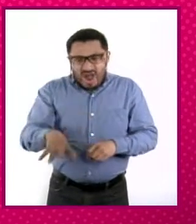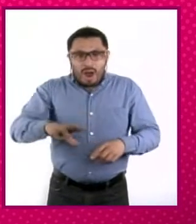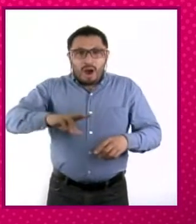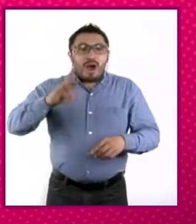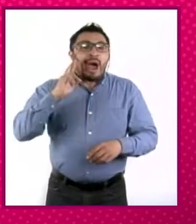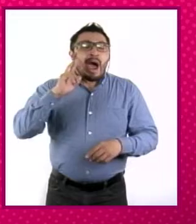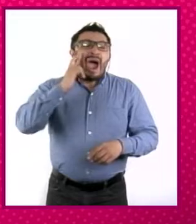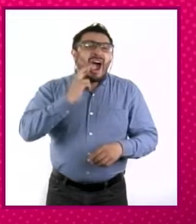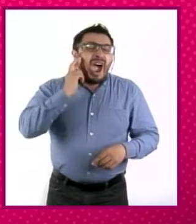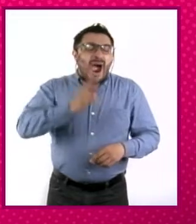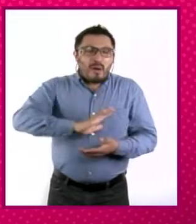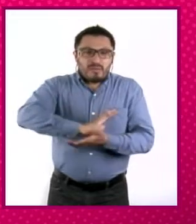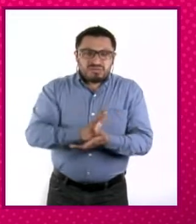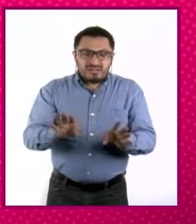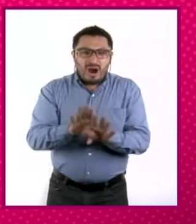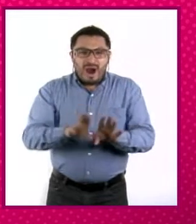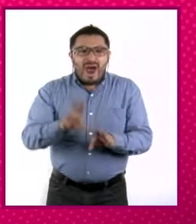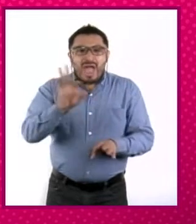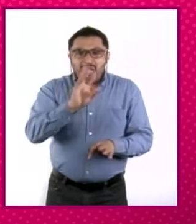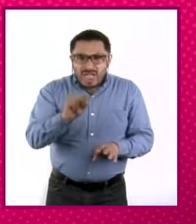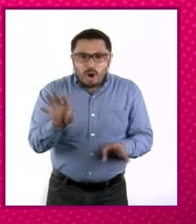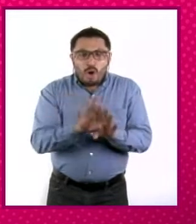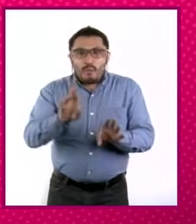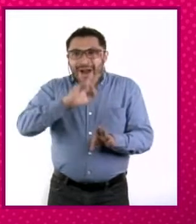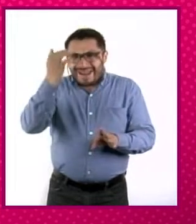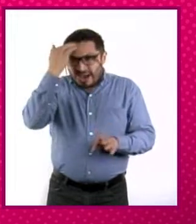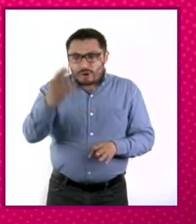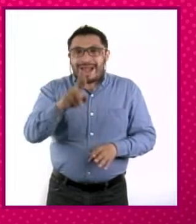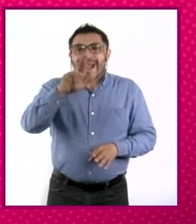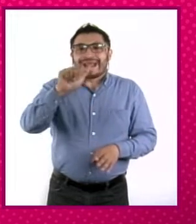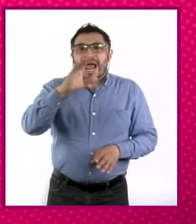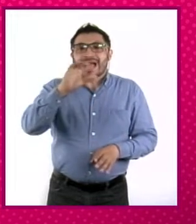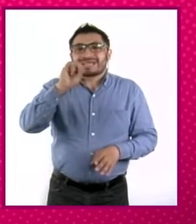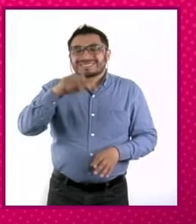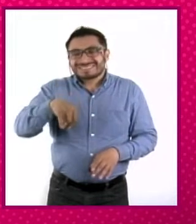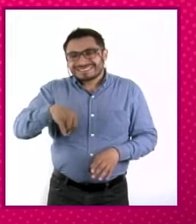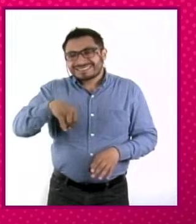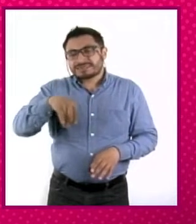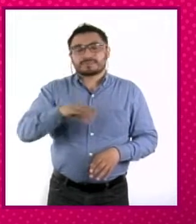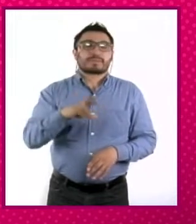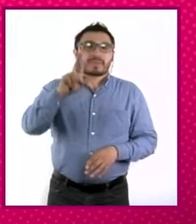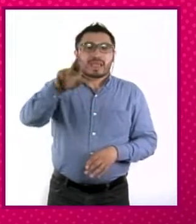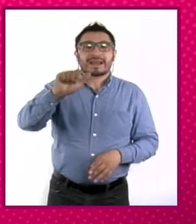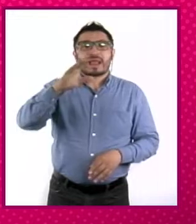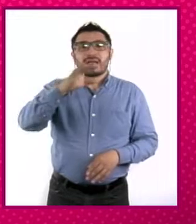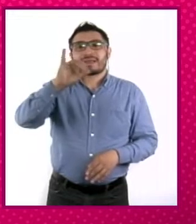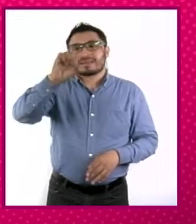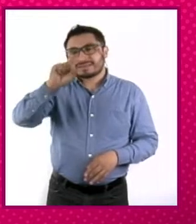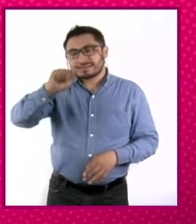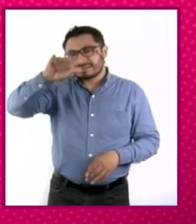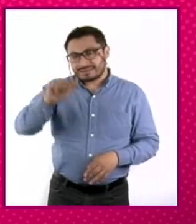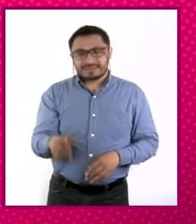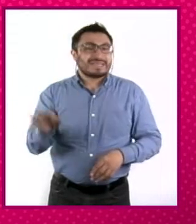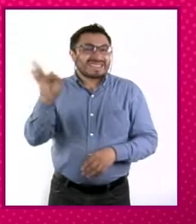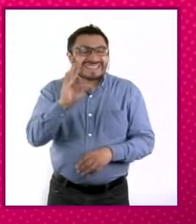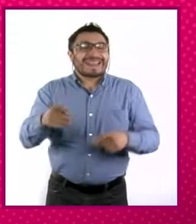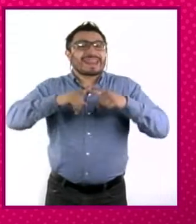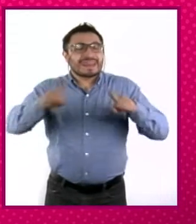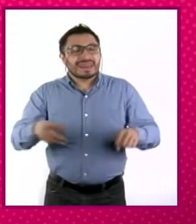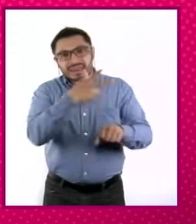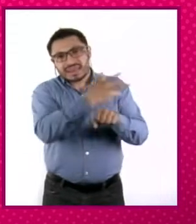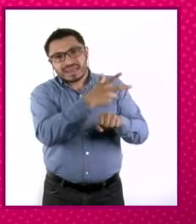racista. Tal vez no lo reconocemos, no lo vemos tan estridente como en Estados Unidos o como fue en Sudáfrica hace